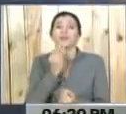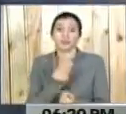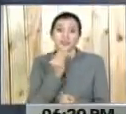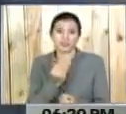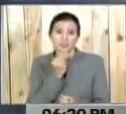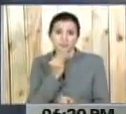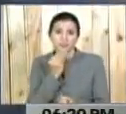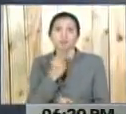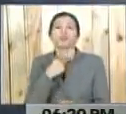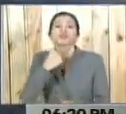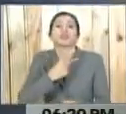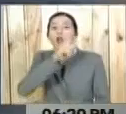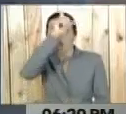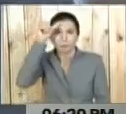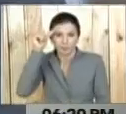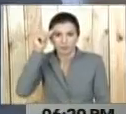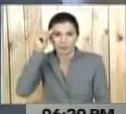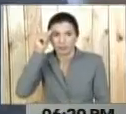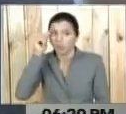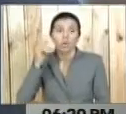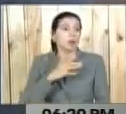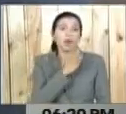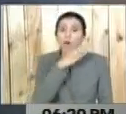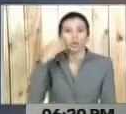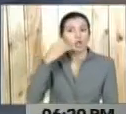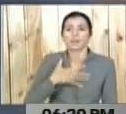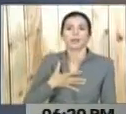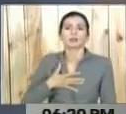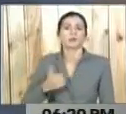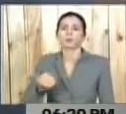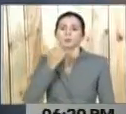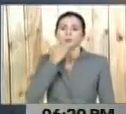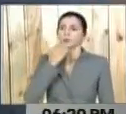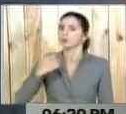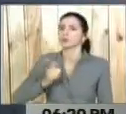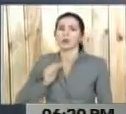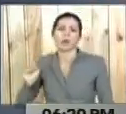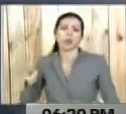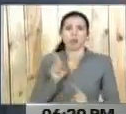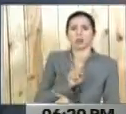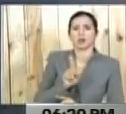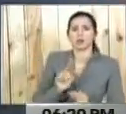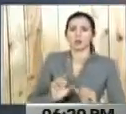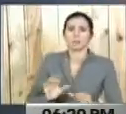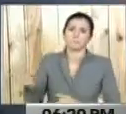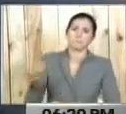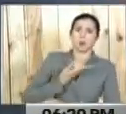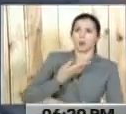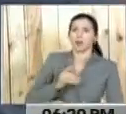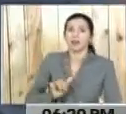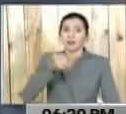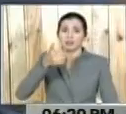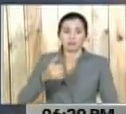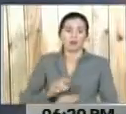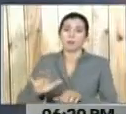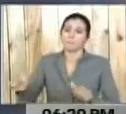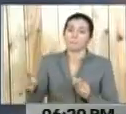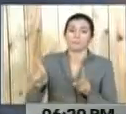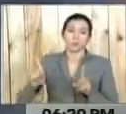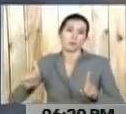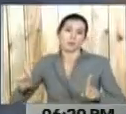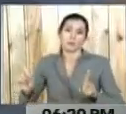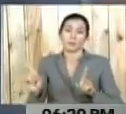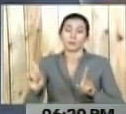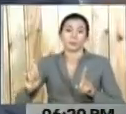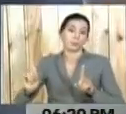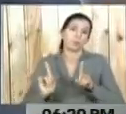Freddy Guevara, le robe el liderazgo, le robe la atención del pueblo, le robe la posibilidad de que él